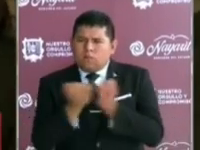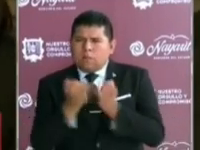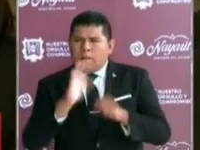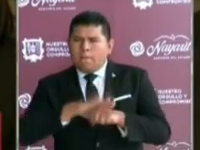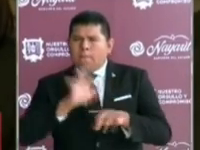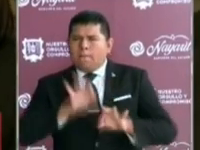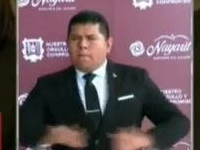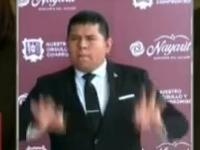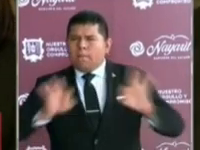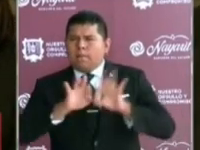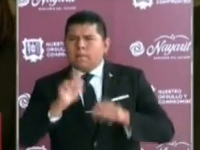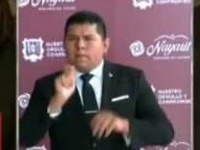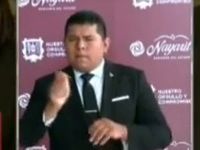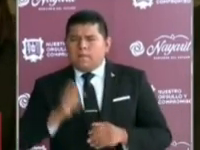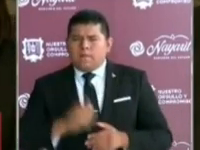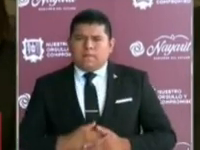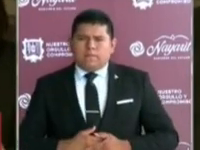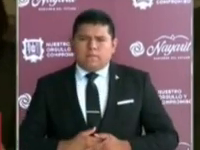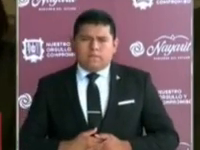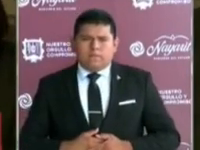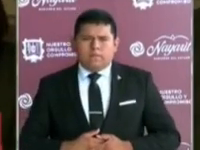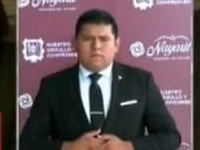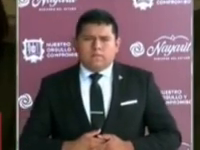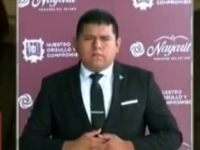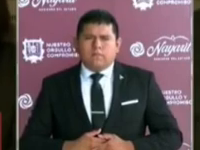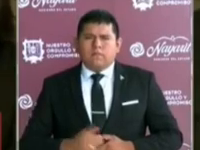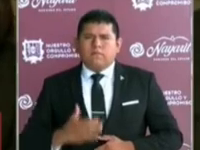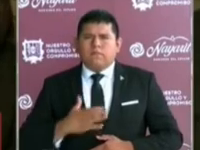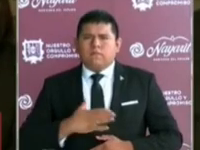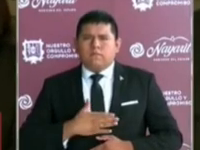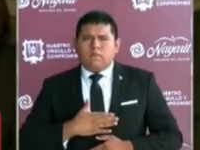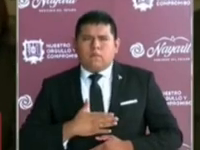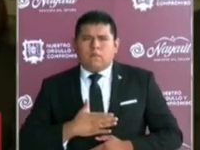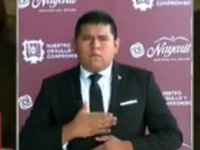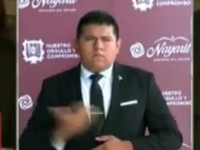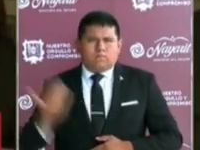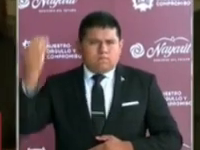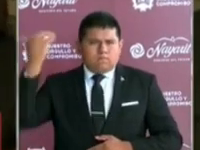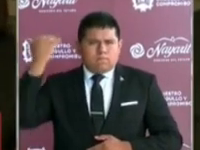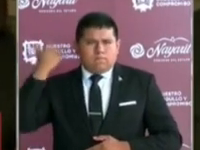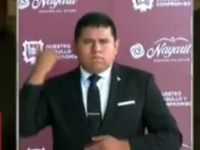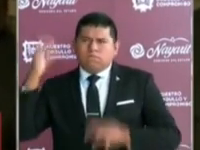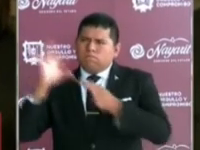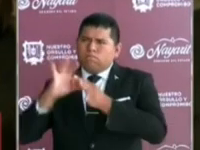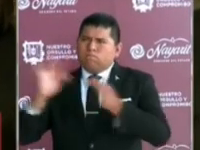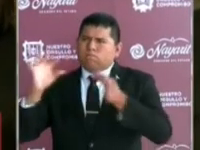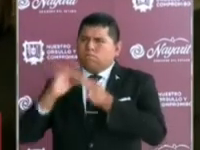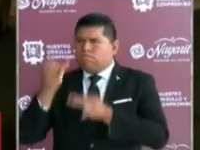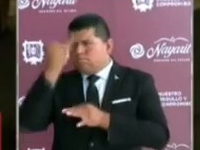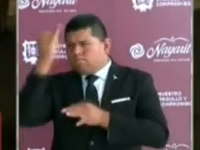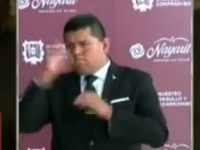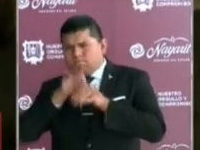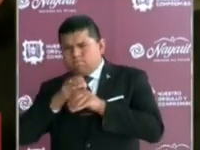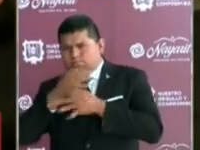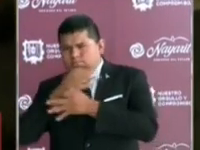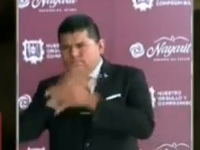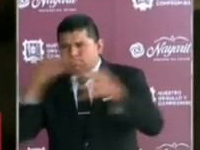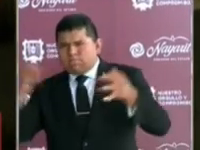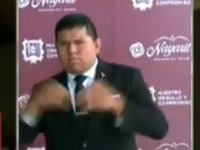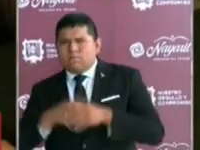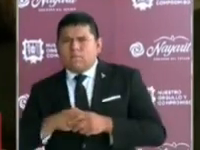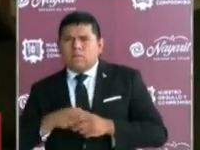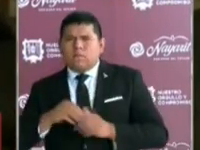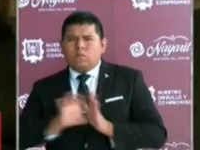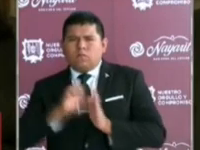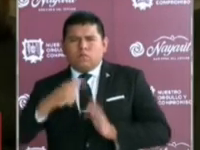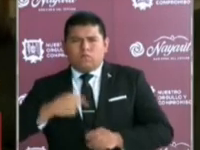Y sobre todo, habiendo llevado un discurso que, como siempre lo he dicho, prefiero perder con